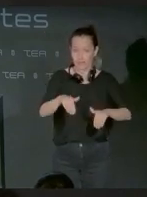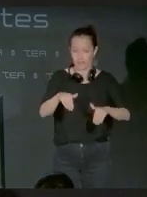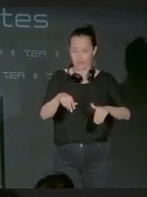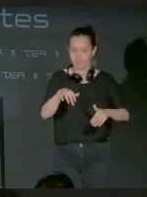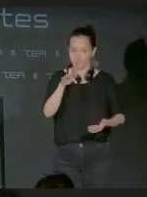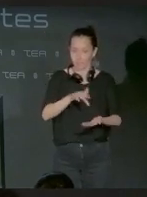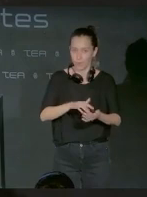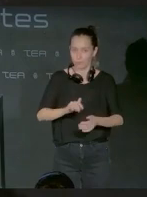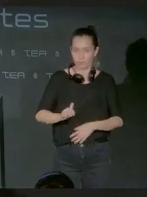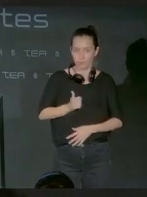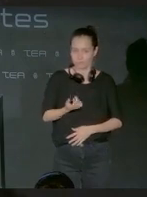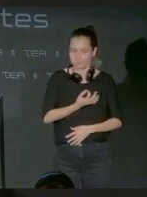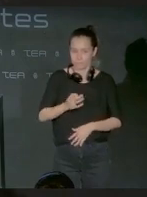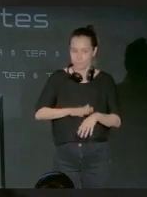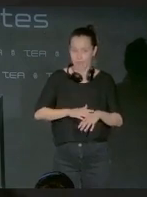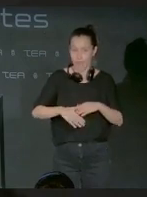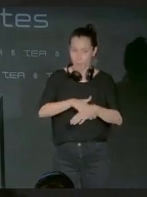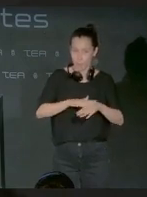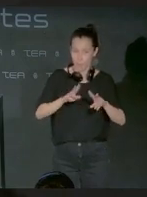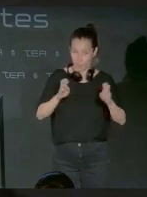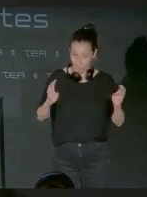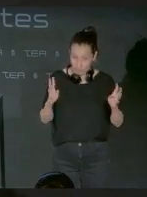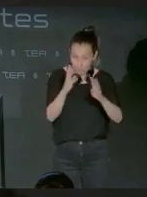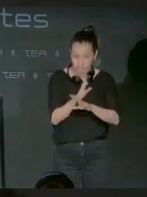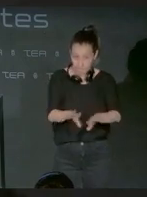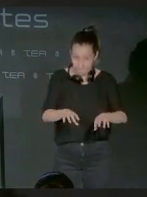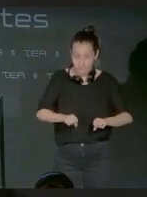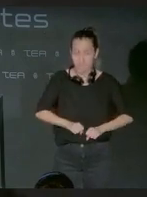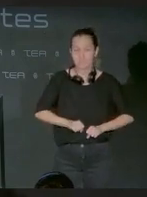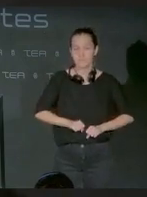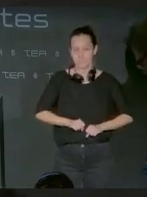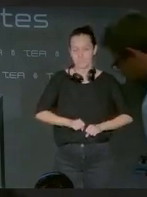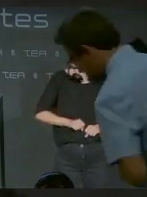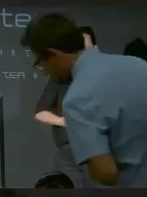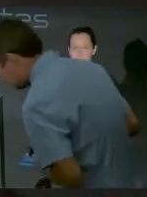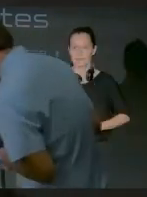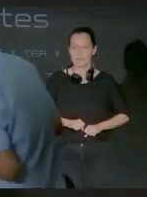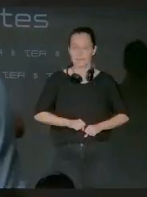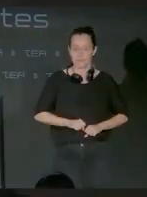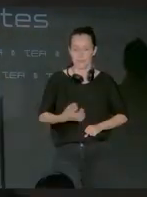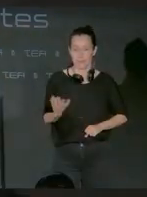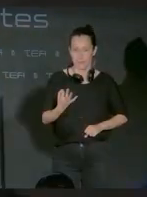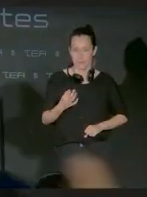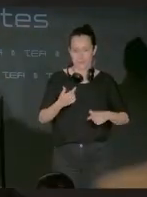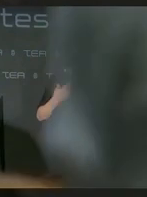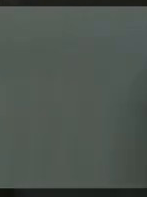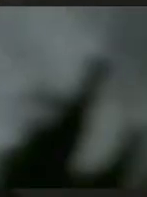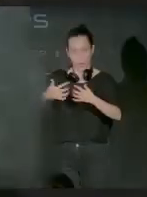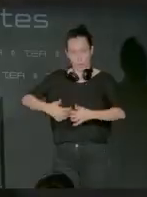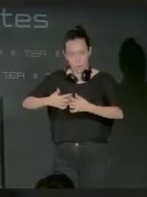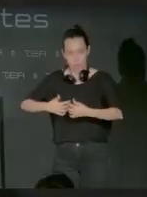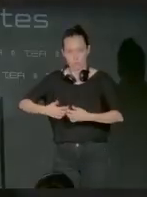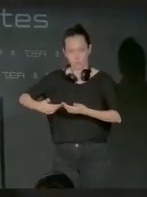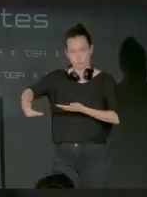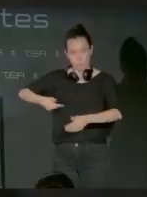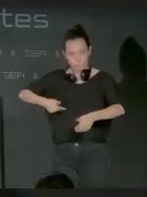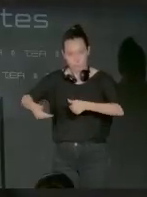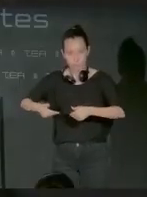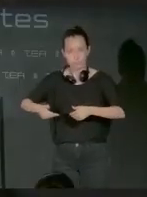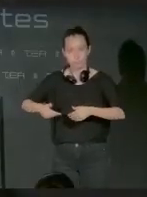para que el nuevo gobierno pues recoja la que son las demandas del sector y ponga en marcha y siga apoyando nuestro sector